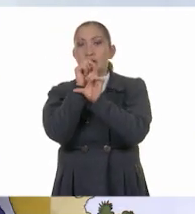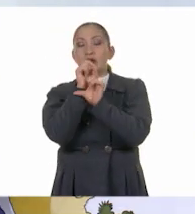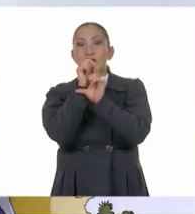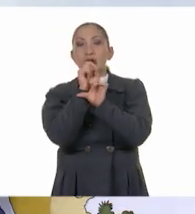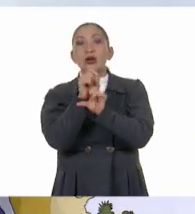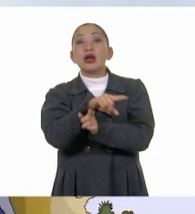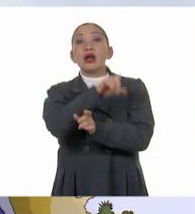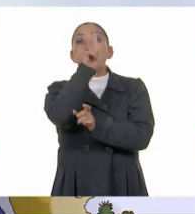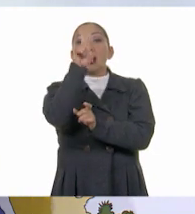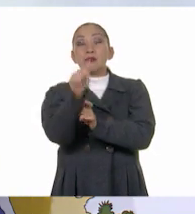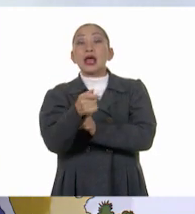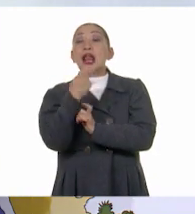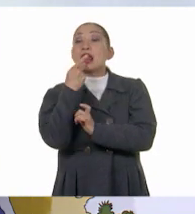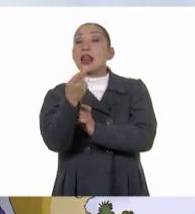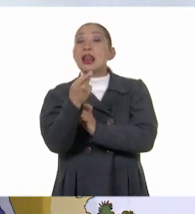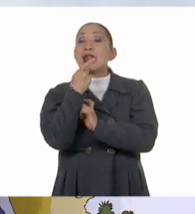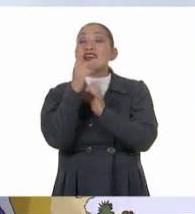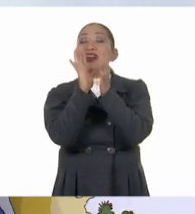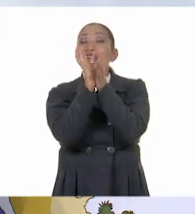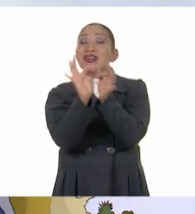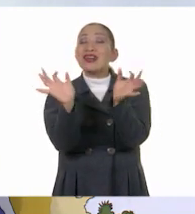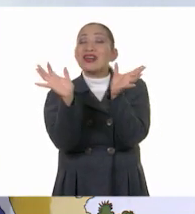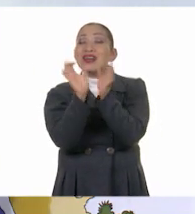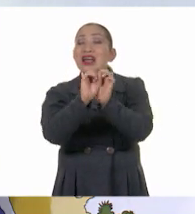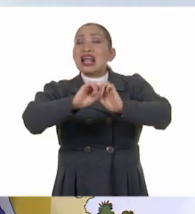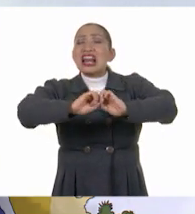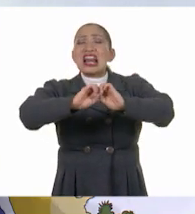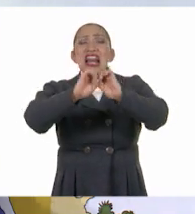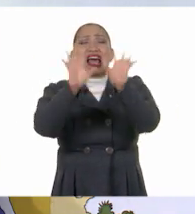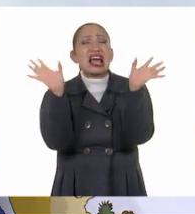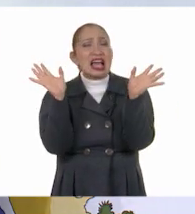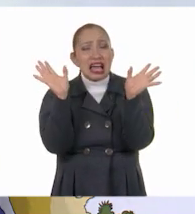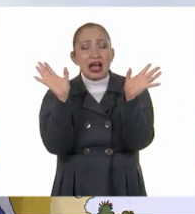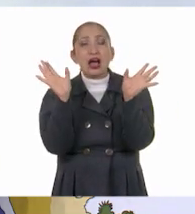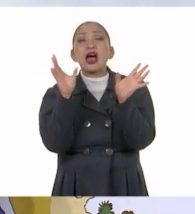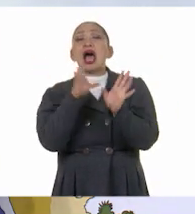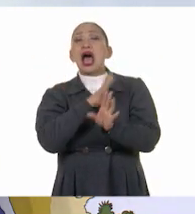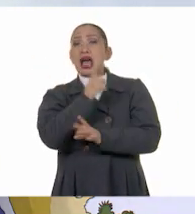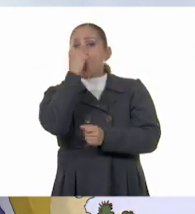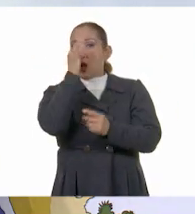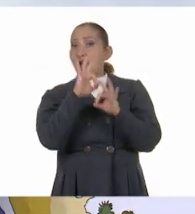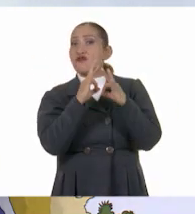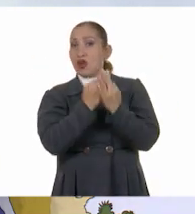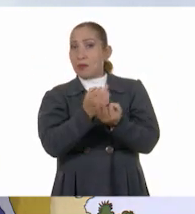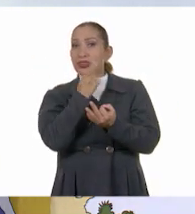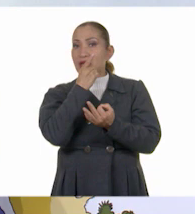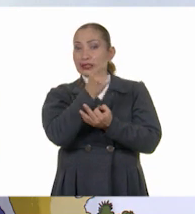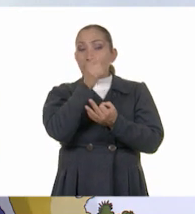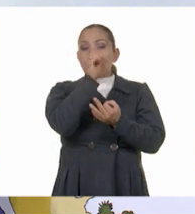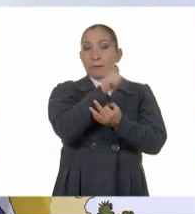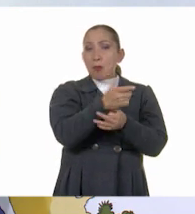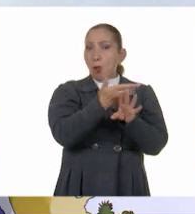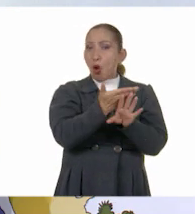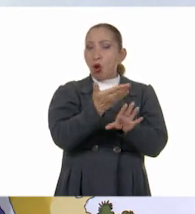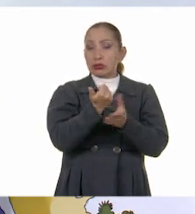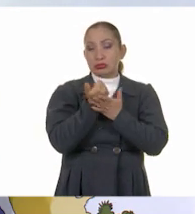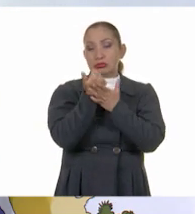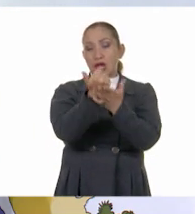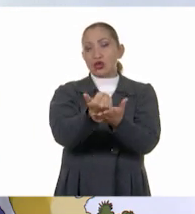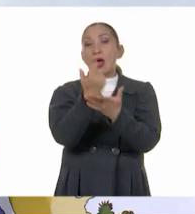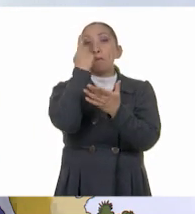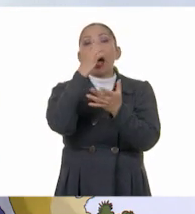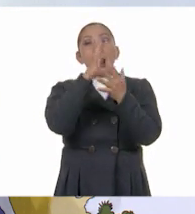que tenemos que utilizar un lenguaje que sea muy conciso. Existen ciertas formas de decir las cosas que son muy útiles para